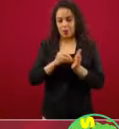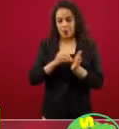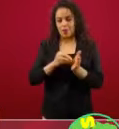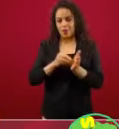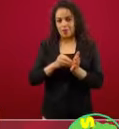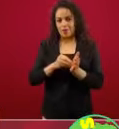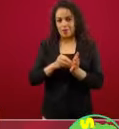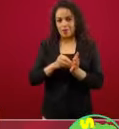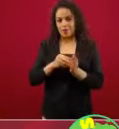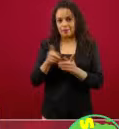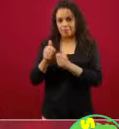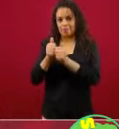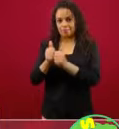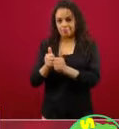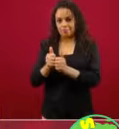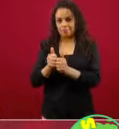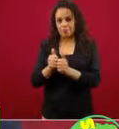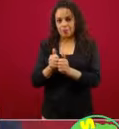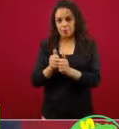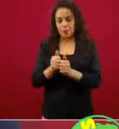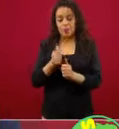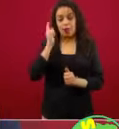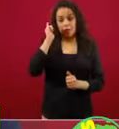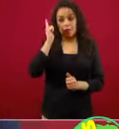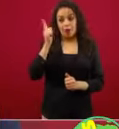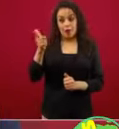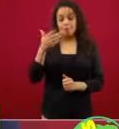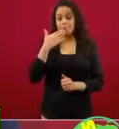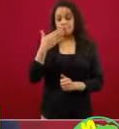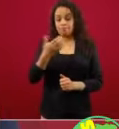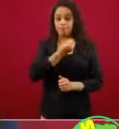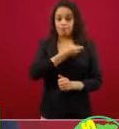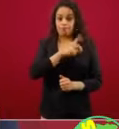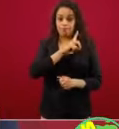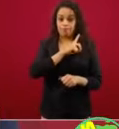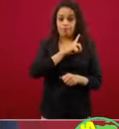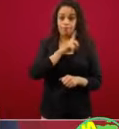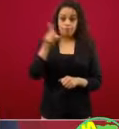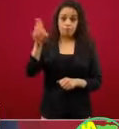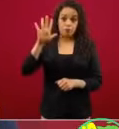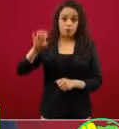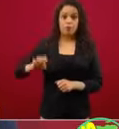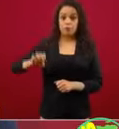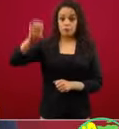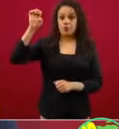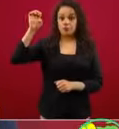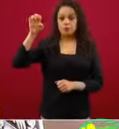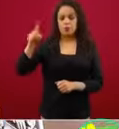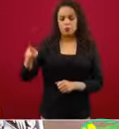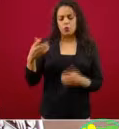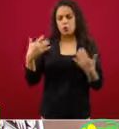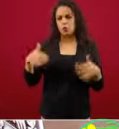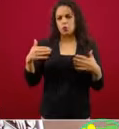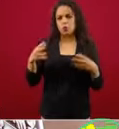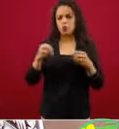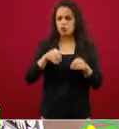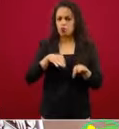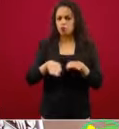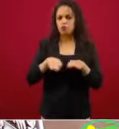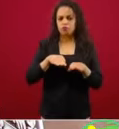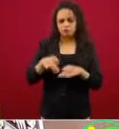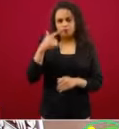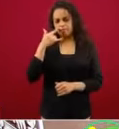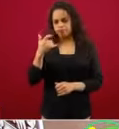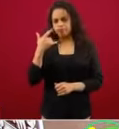Y le deseo que esté bien de salud, porque ya está grande, pero es muy trabajador. Pero el que ve